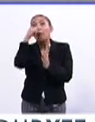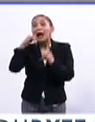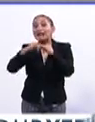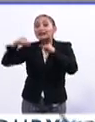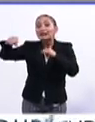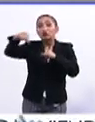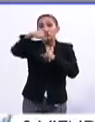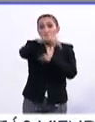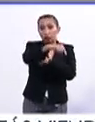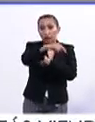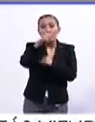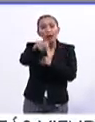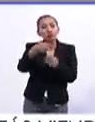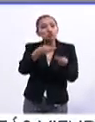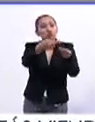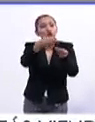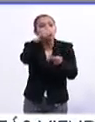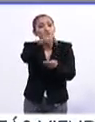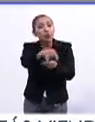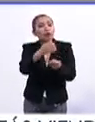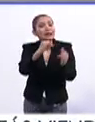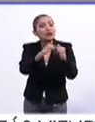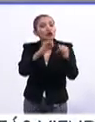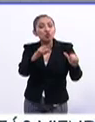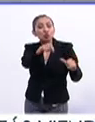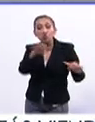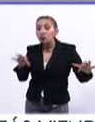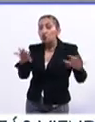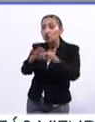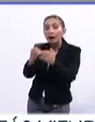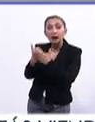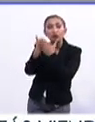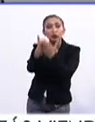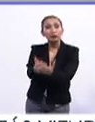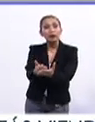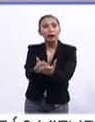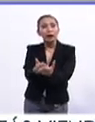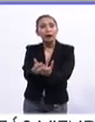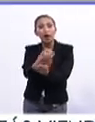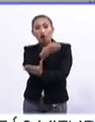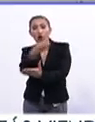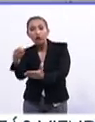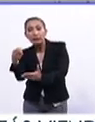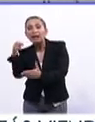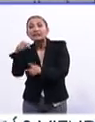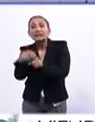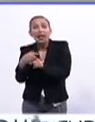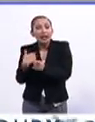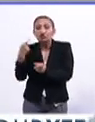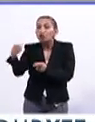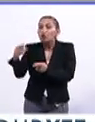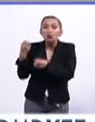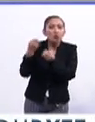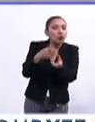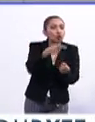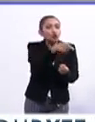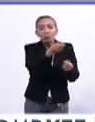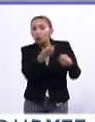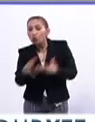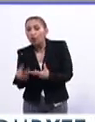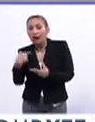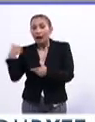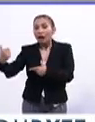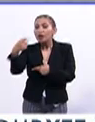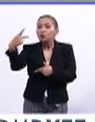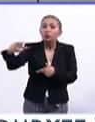instituciones para saber con qué instituciones tienes que relacionarte y quiénes tendrían que aportar qué qué herramientas